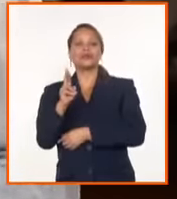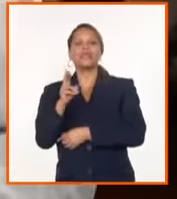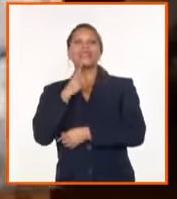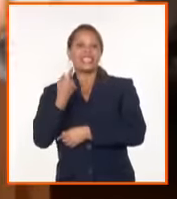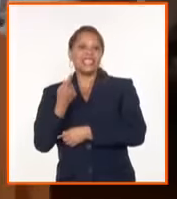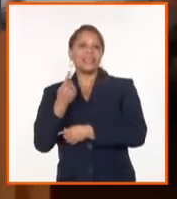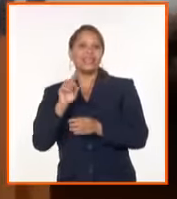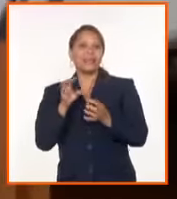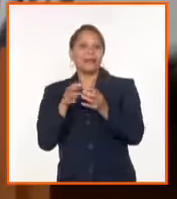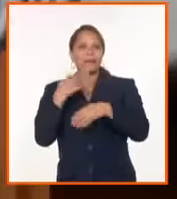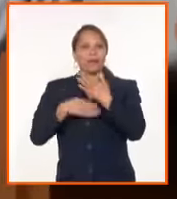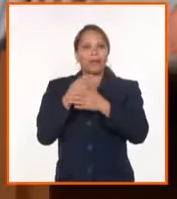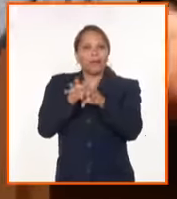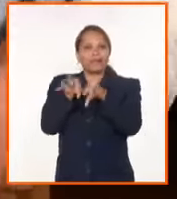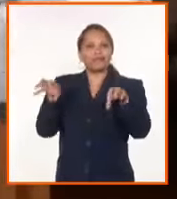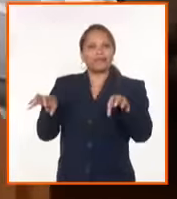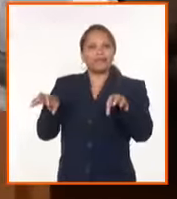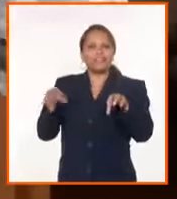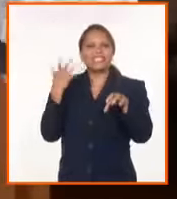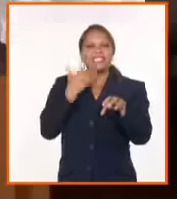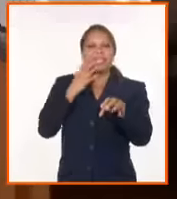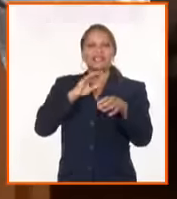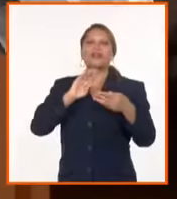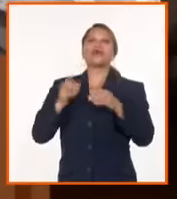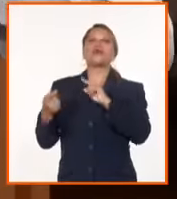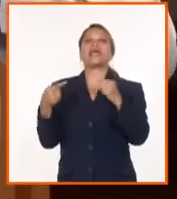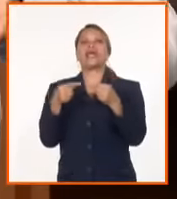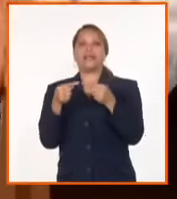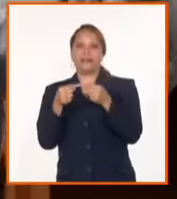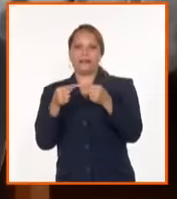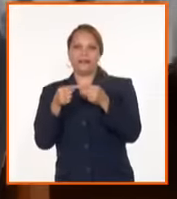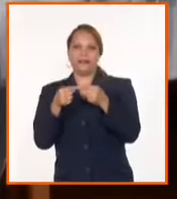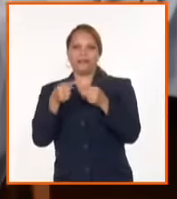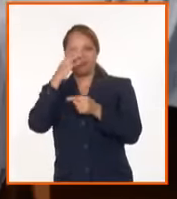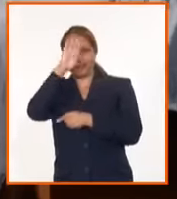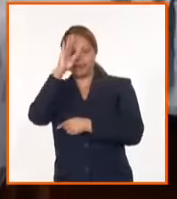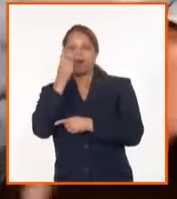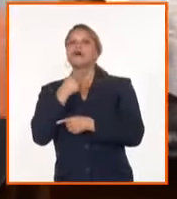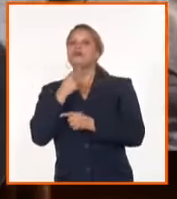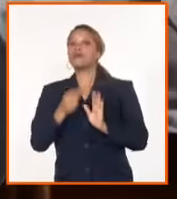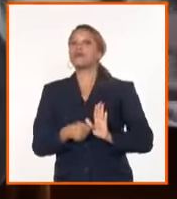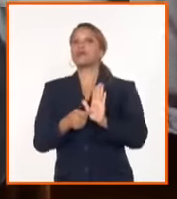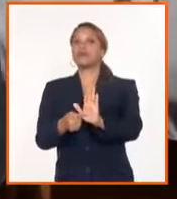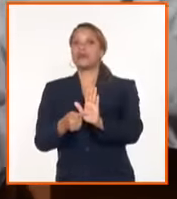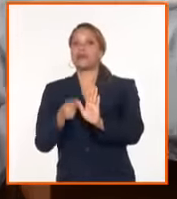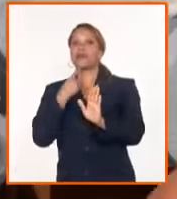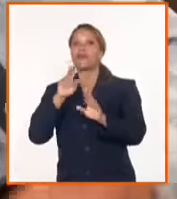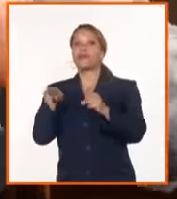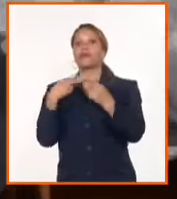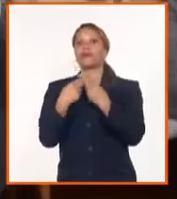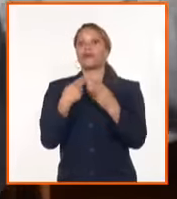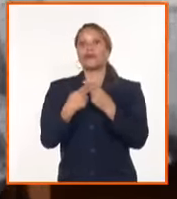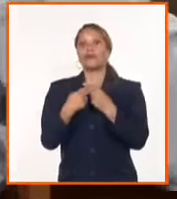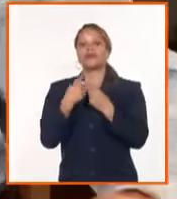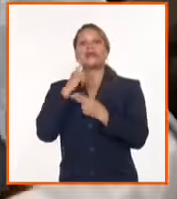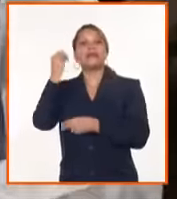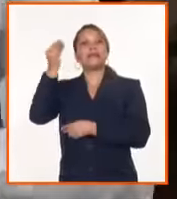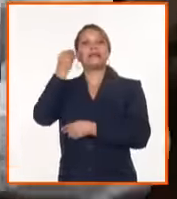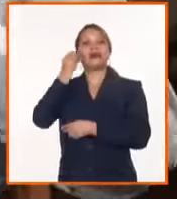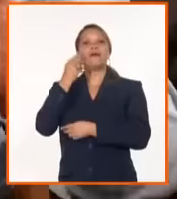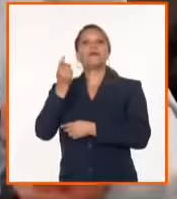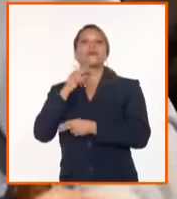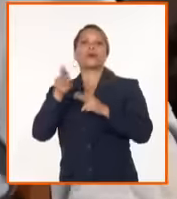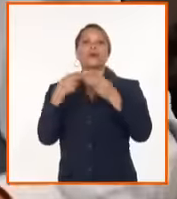yanquis. Y lo demostraron ahora cuando un grupo de ellos, con la mejor intención, fue un evento que se supone que era un evento de negocio, un evento